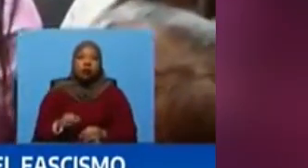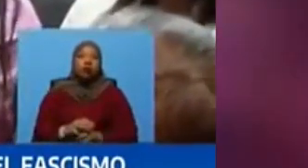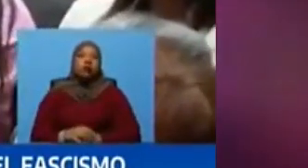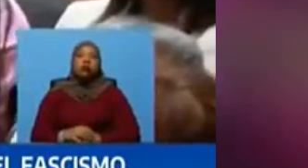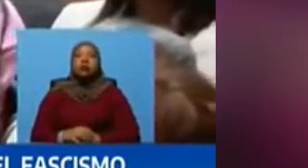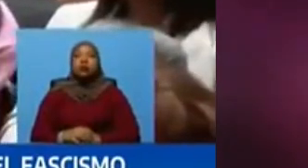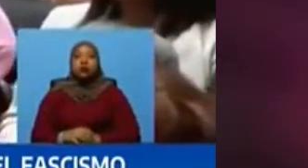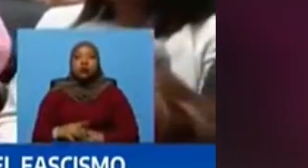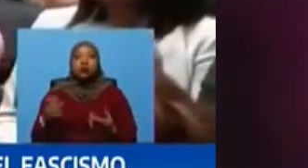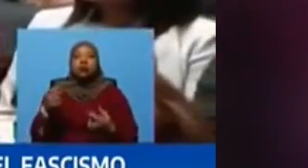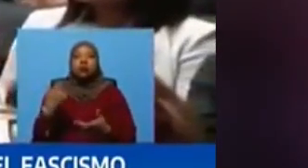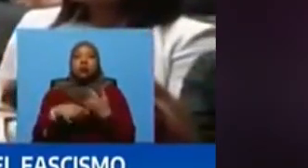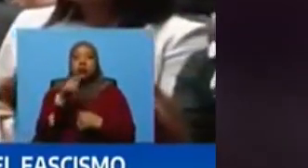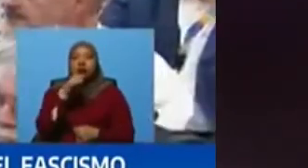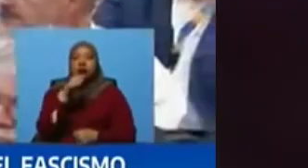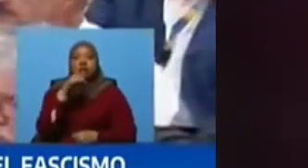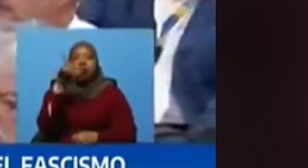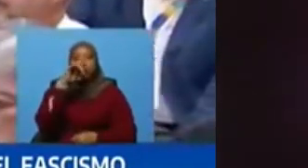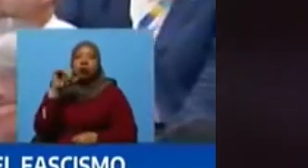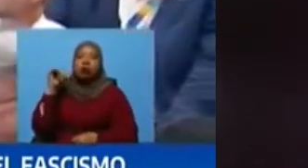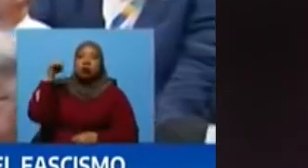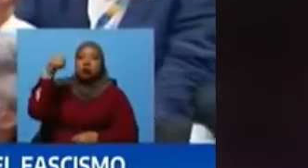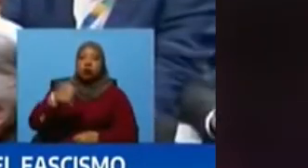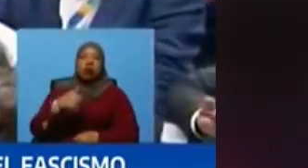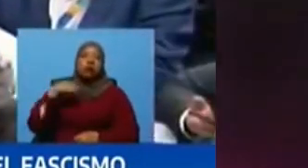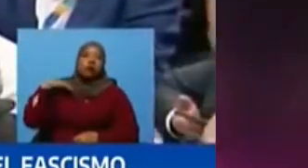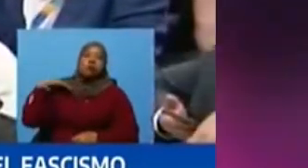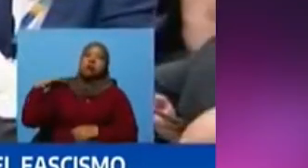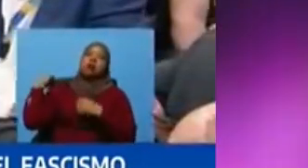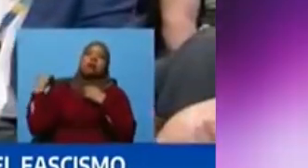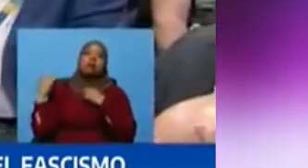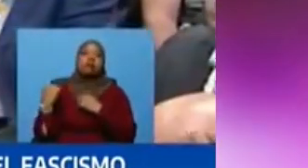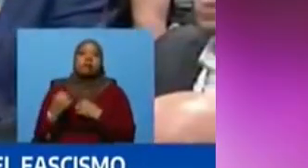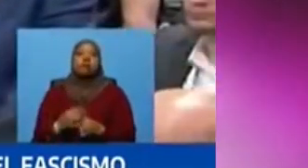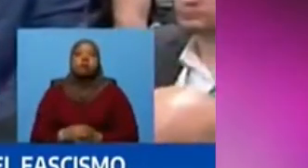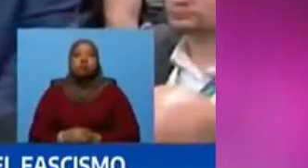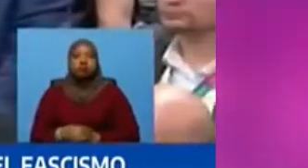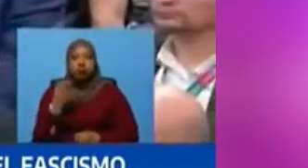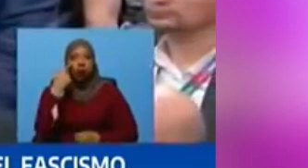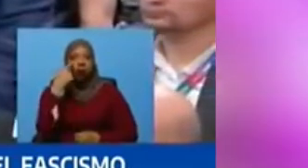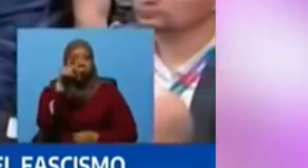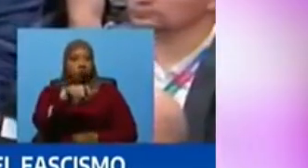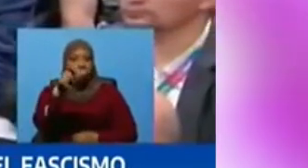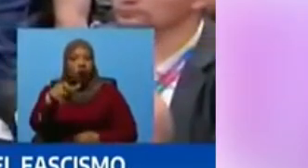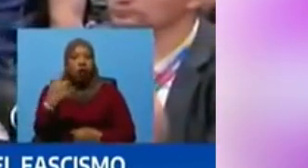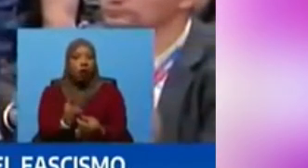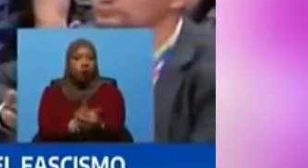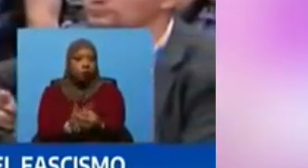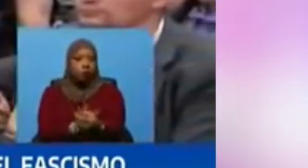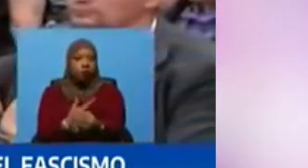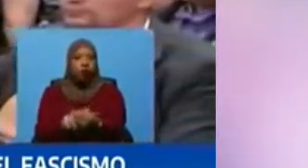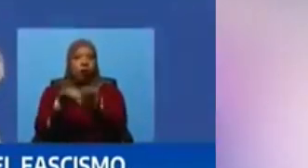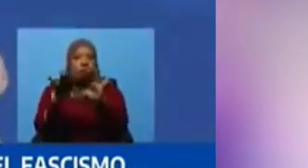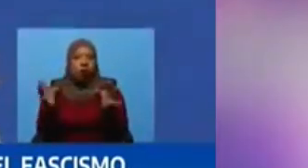de la agresión imperial de tantos años. Hay que verle la cara, hermanos y hermanas del